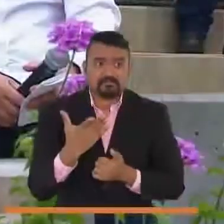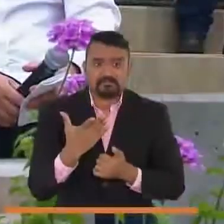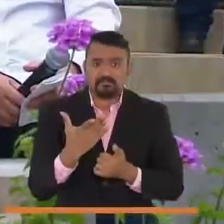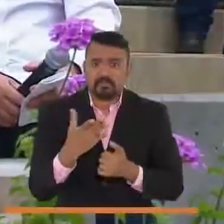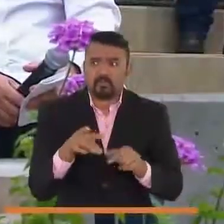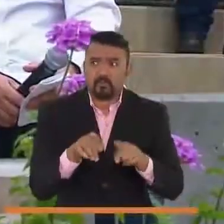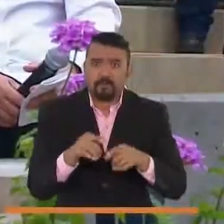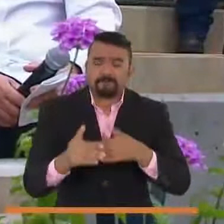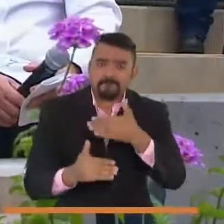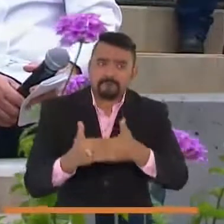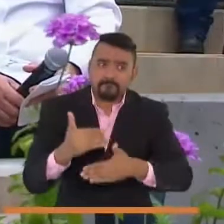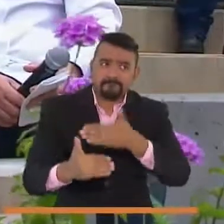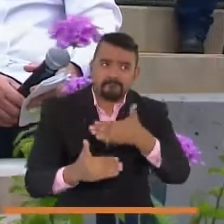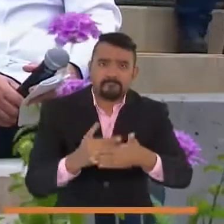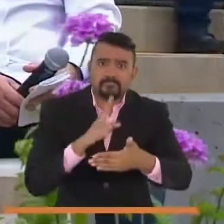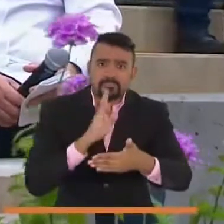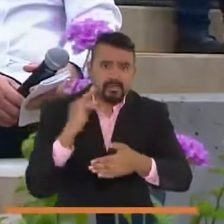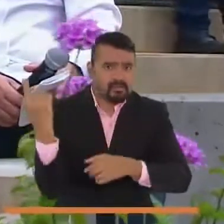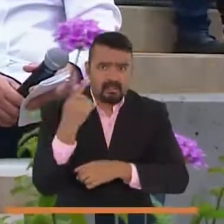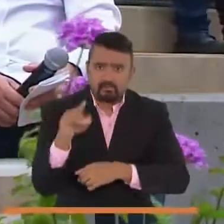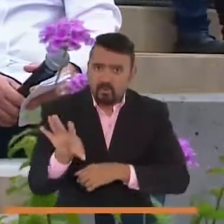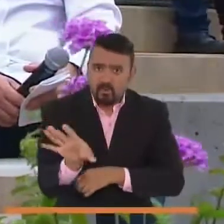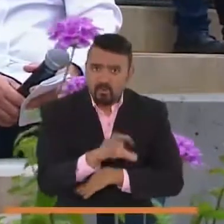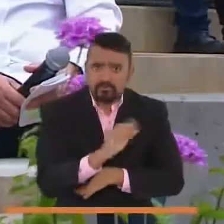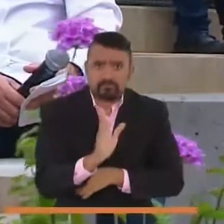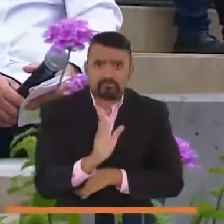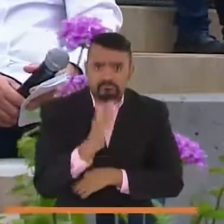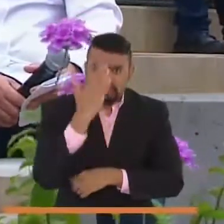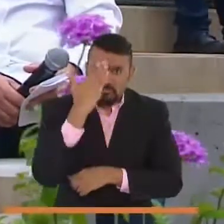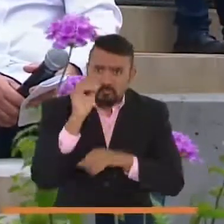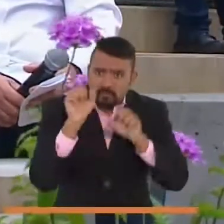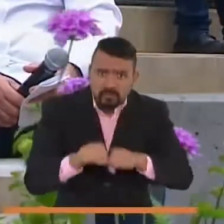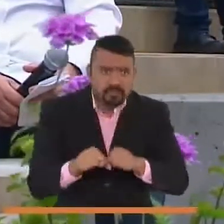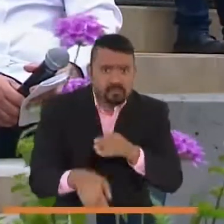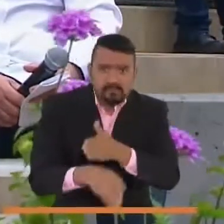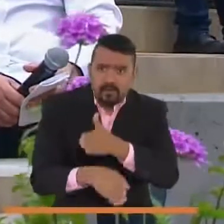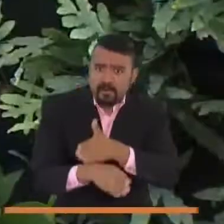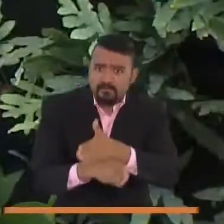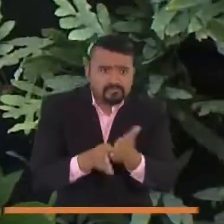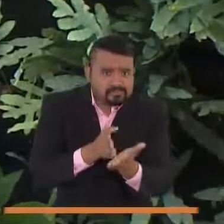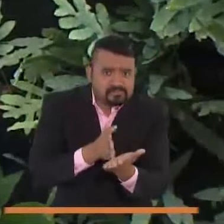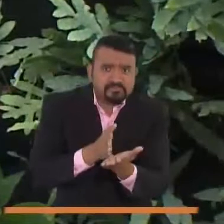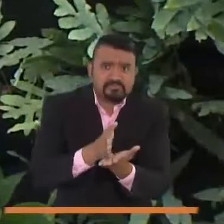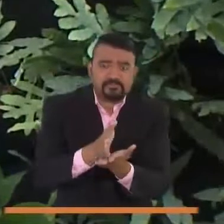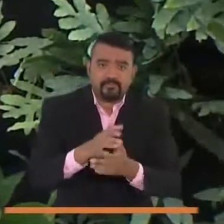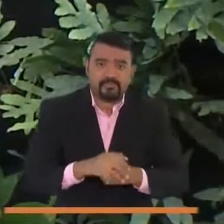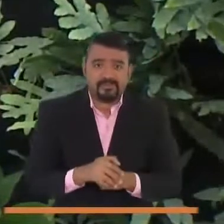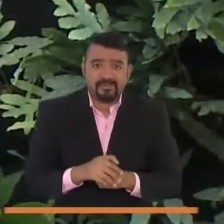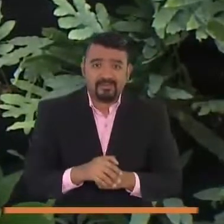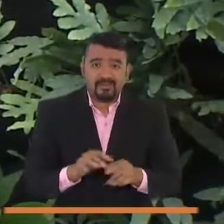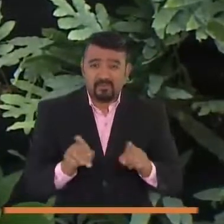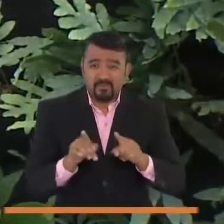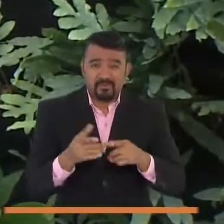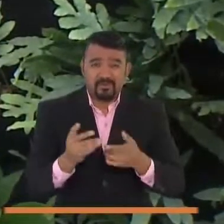sean ejemplo de superación, que manden un mensaje de que sí se puede seguir adelante, que no nos vamos a detener